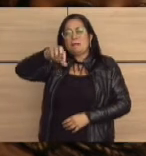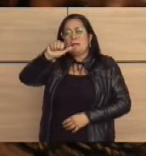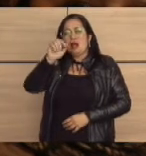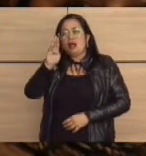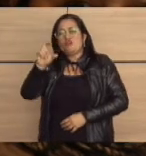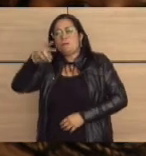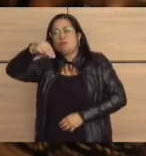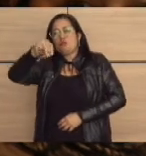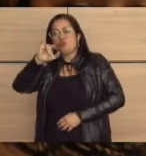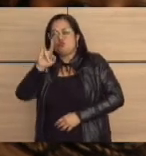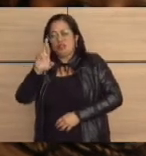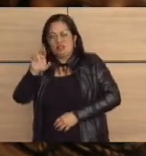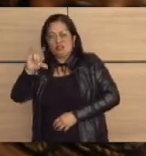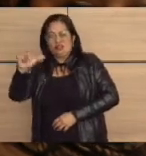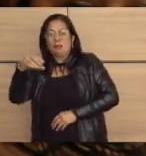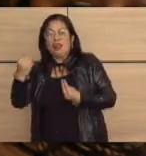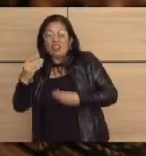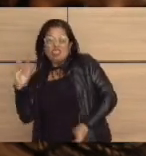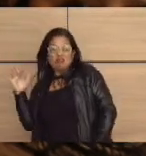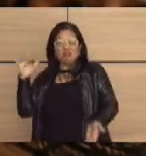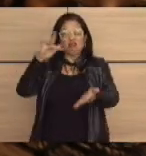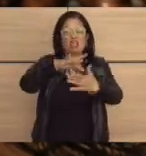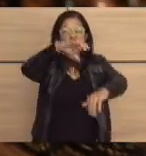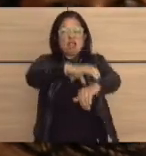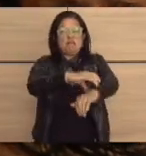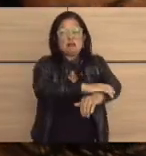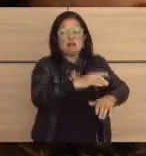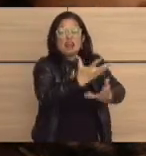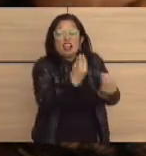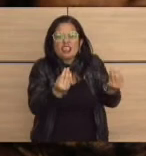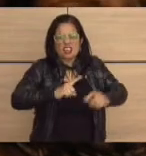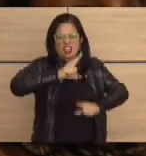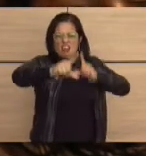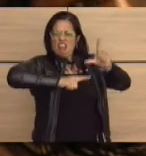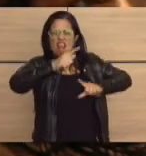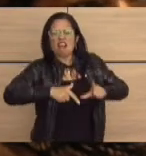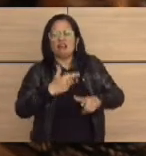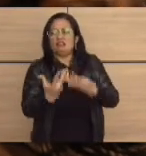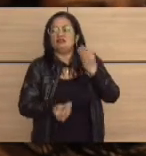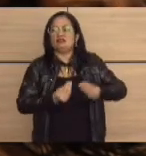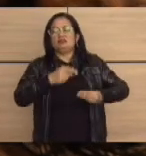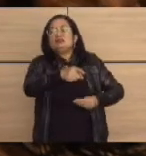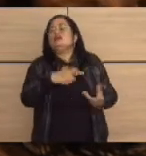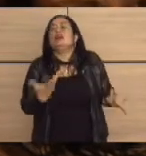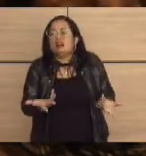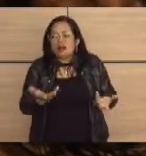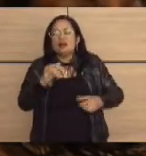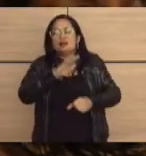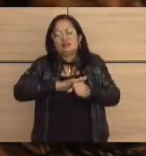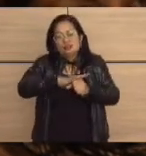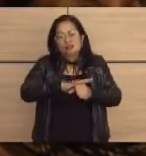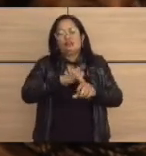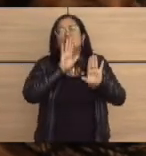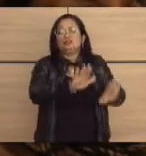para apresar los grandes líderes, precisamente del Caribe colombiano, como el caso de Germán